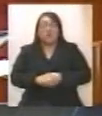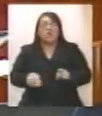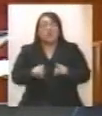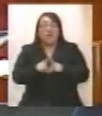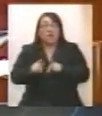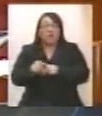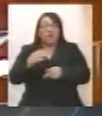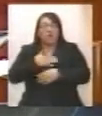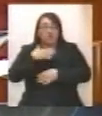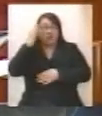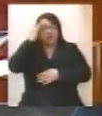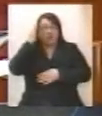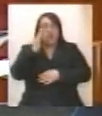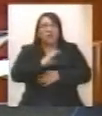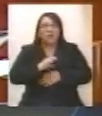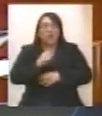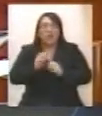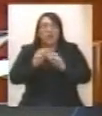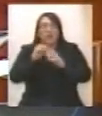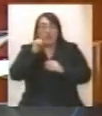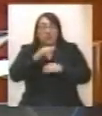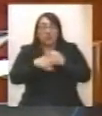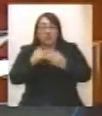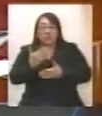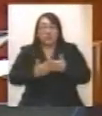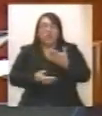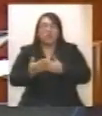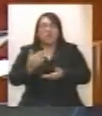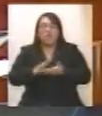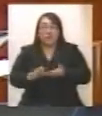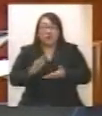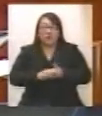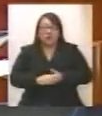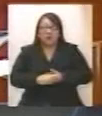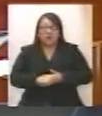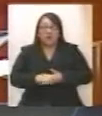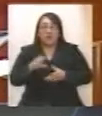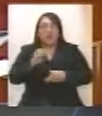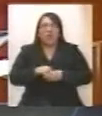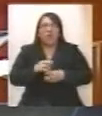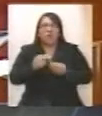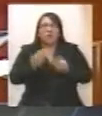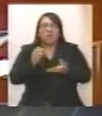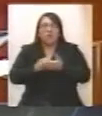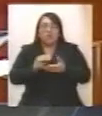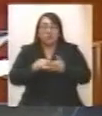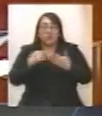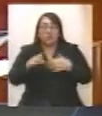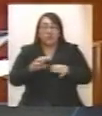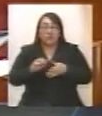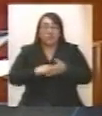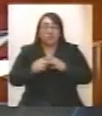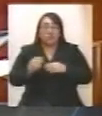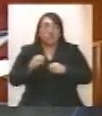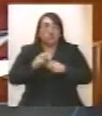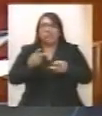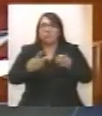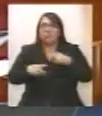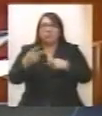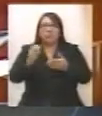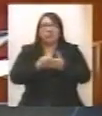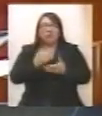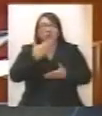somos conscientes que el día a día de los trámites y permisos, en muchos casos, se ha vuelto